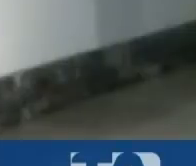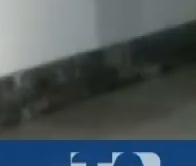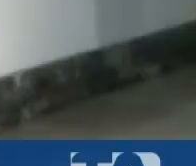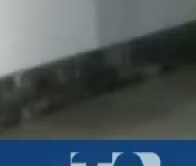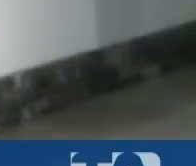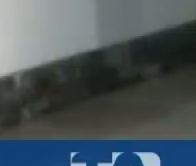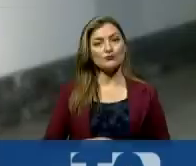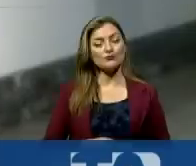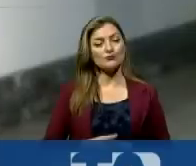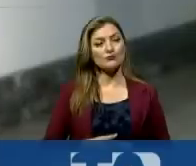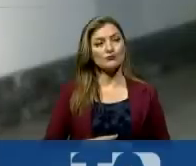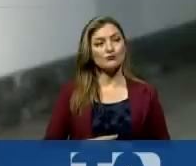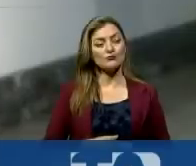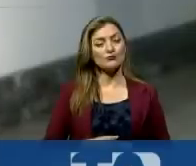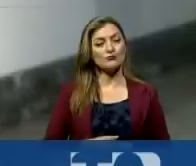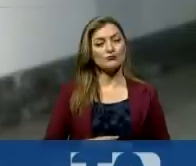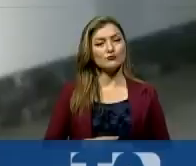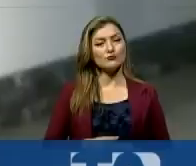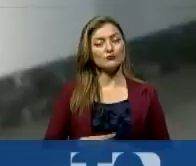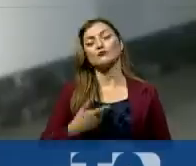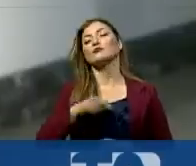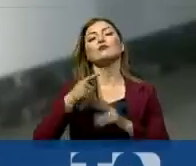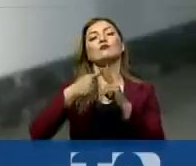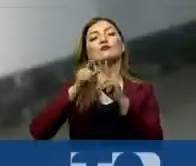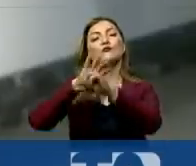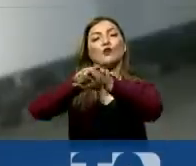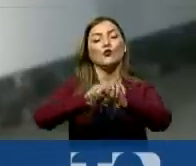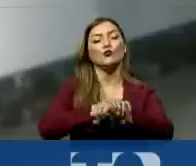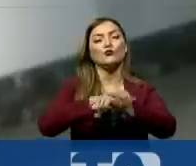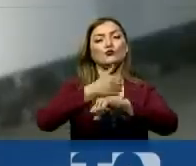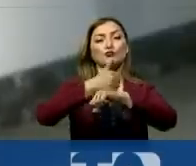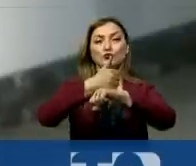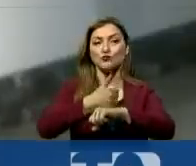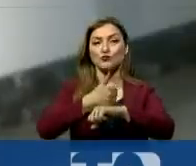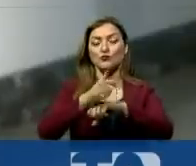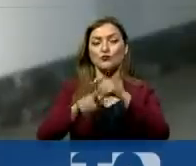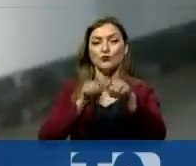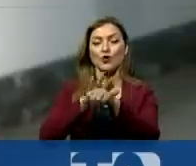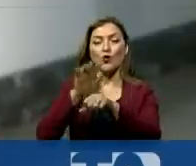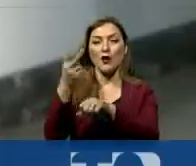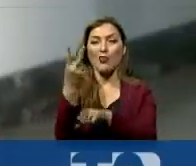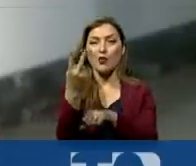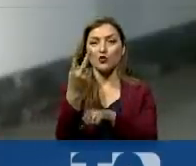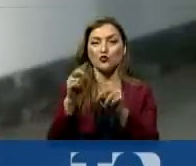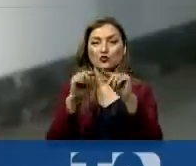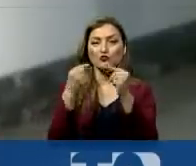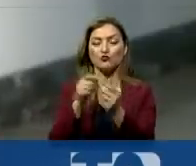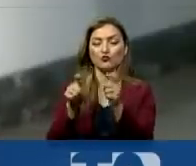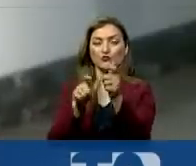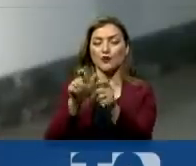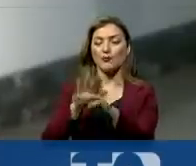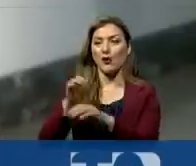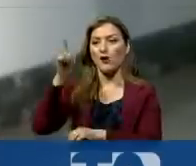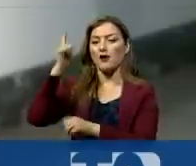se ha inicial la detención de los autores intelectuales y materiales ejecutores de